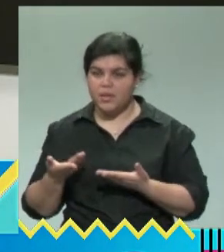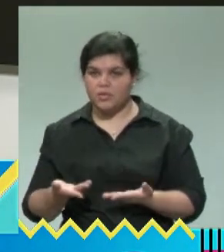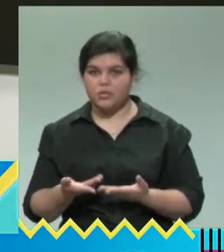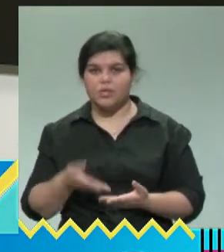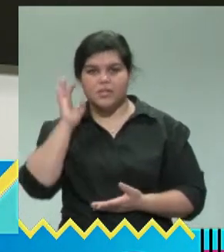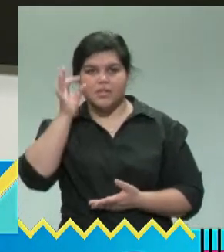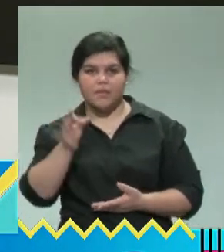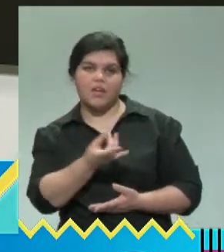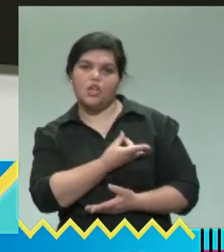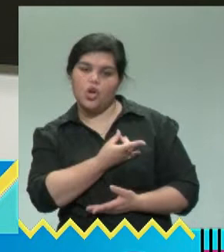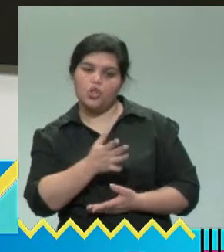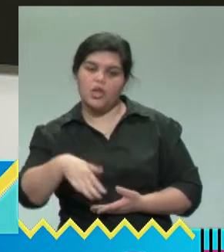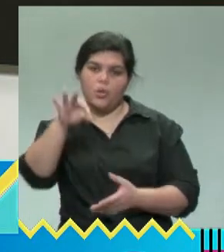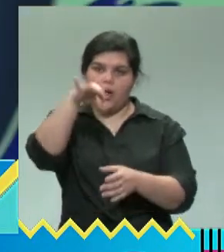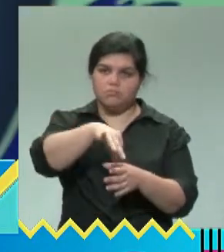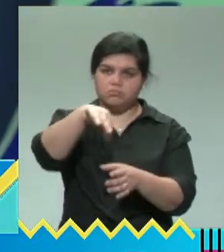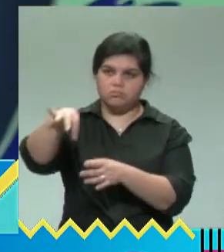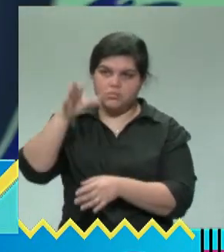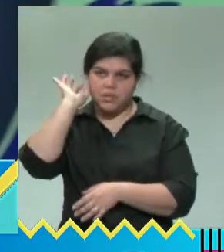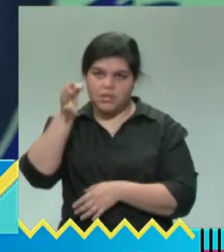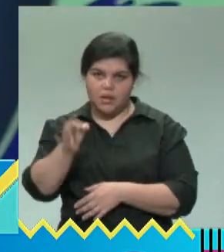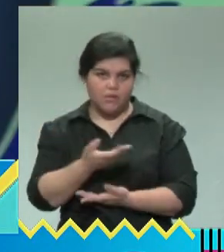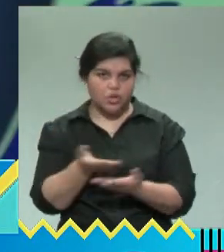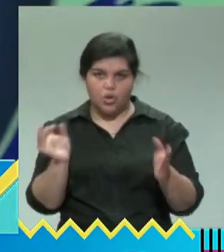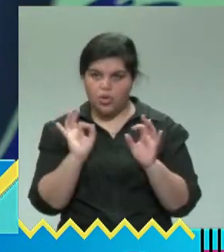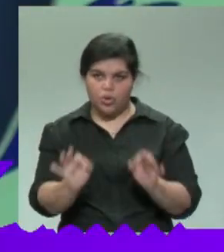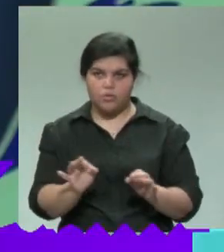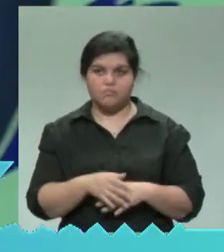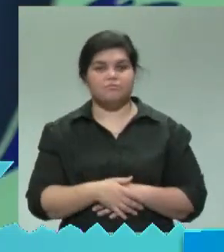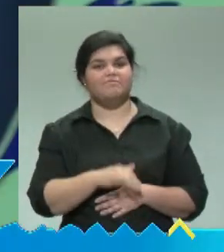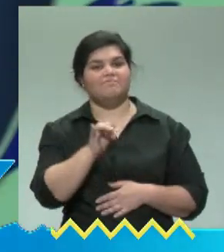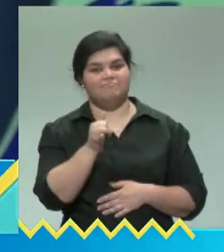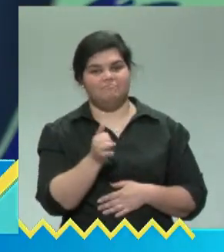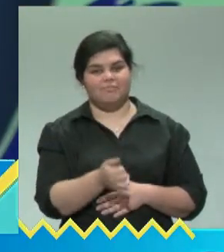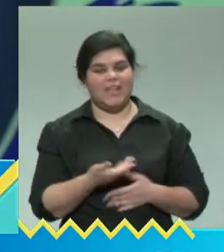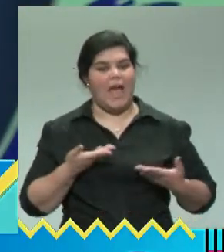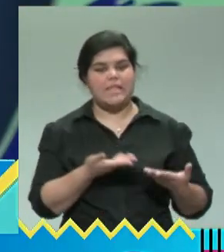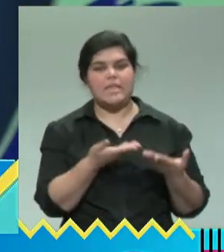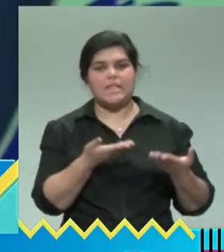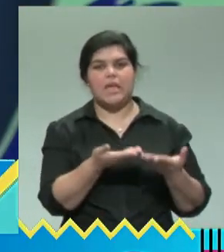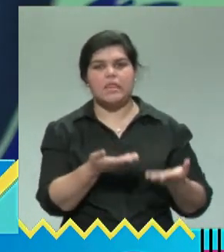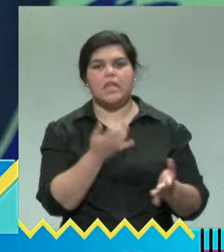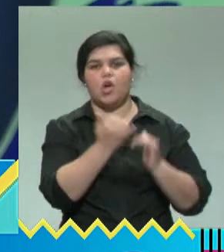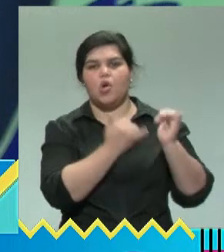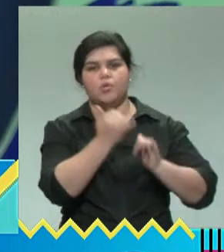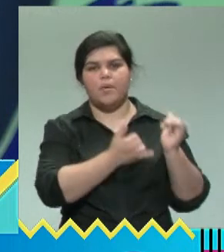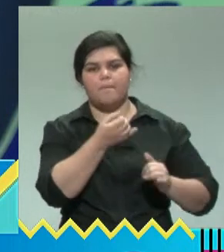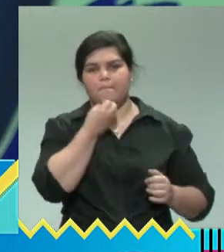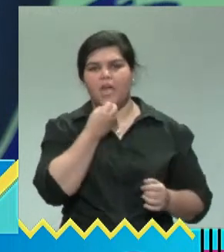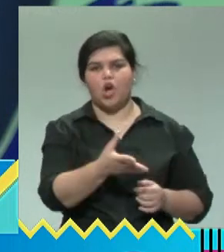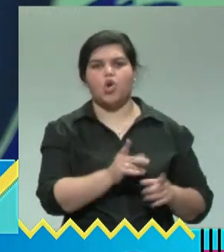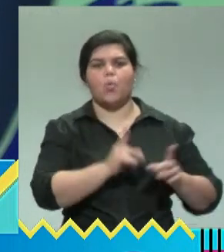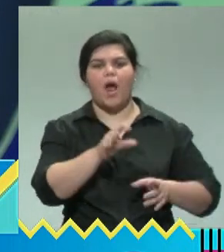relación al lugar en el que se va... Exactamente, ahí van a recibir de los mejores asistentes y asesores para ver qué especies se